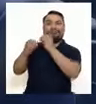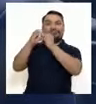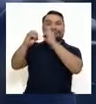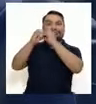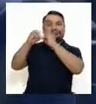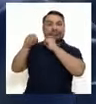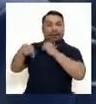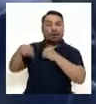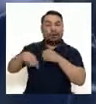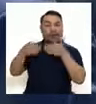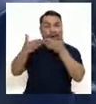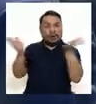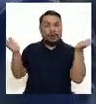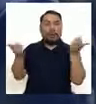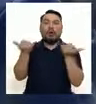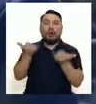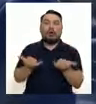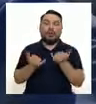de Chancay.